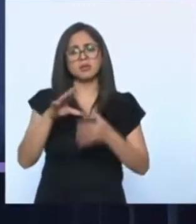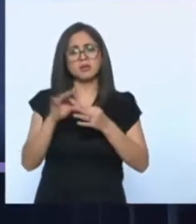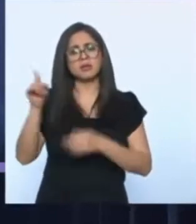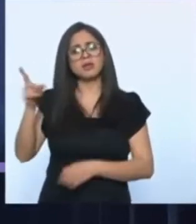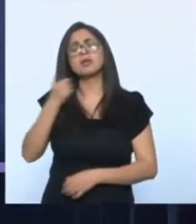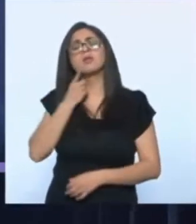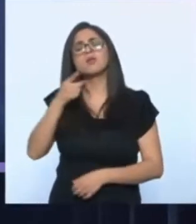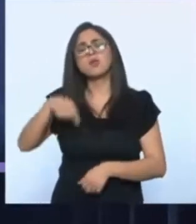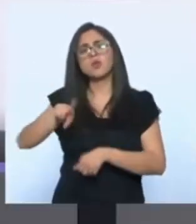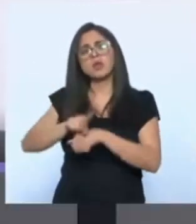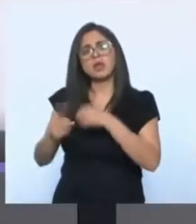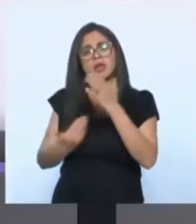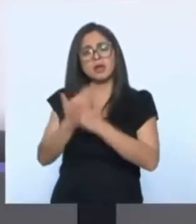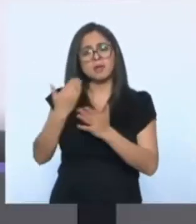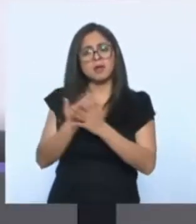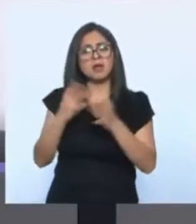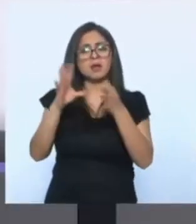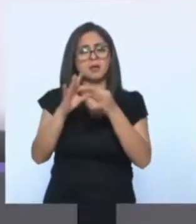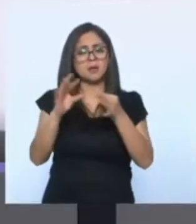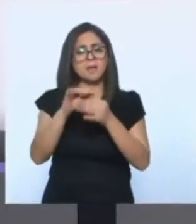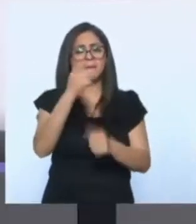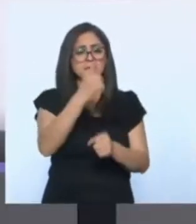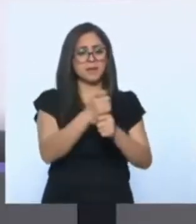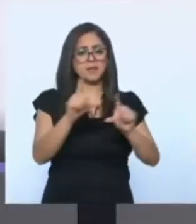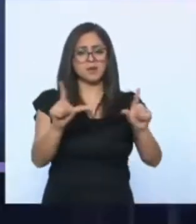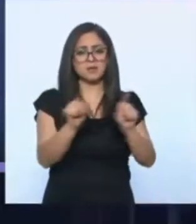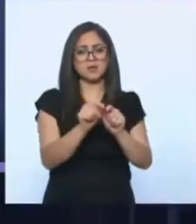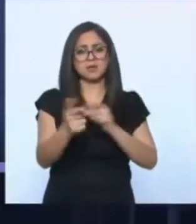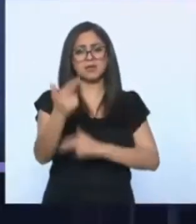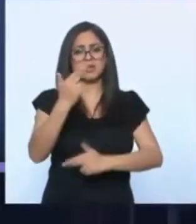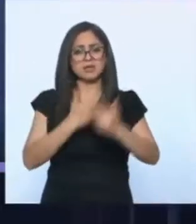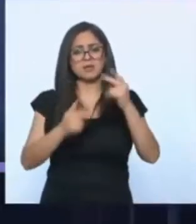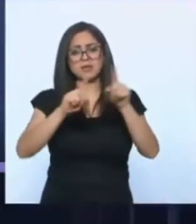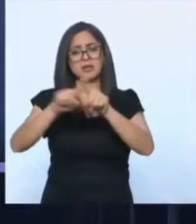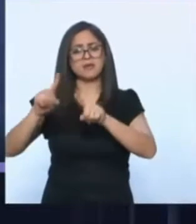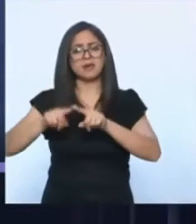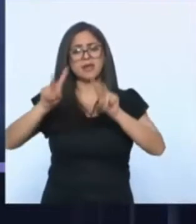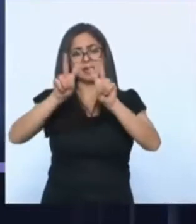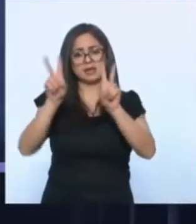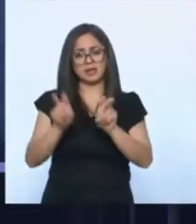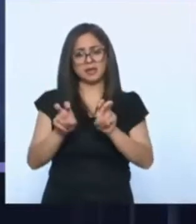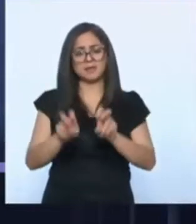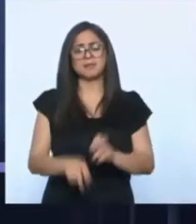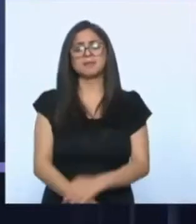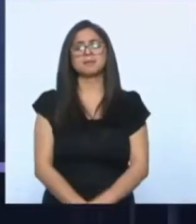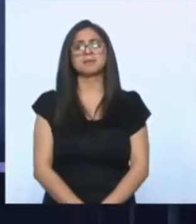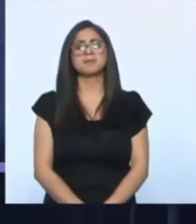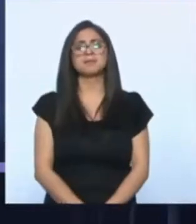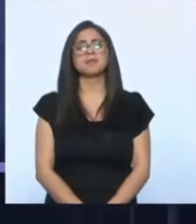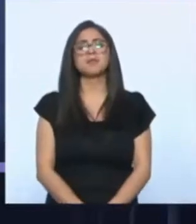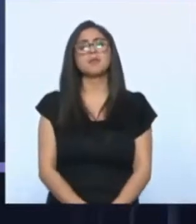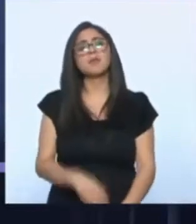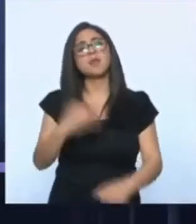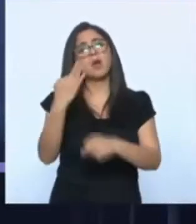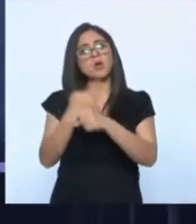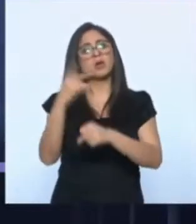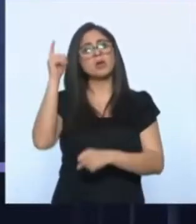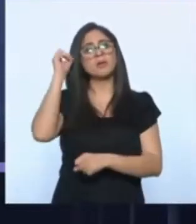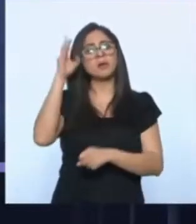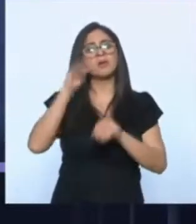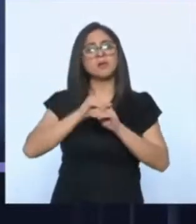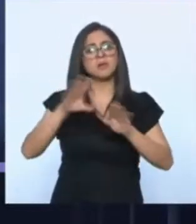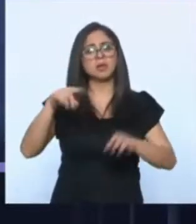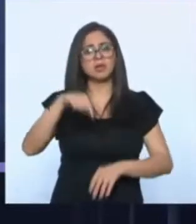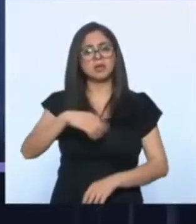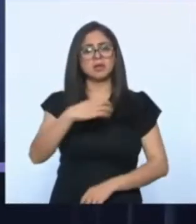diputada esta mañana. Regresamos, vamos a la pausa y volvemos con los asuntos que a usted y a mí nos importa. Estamos transmitiendo en vivo desde los estudios